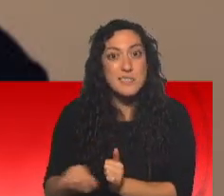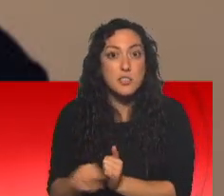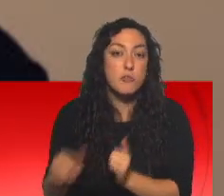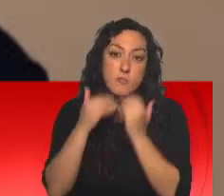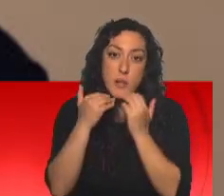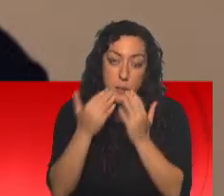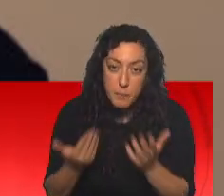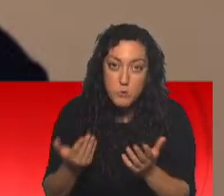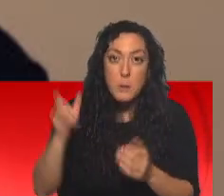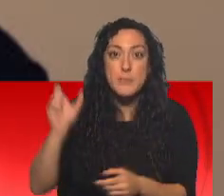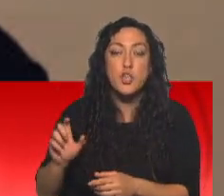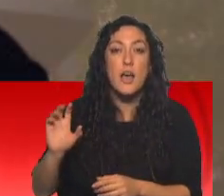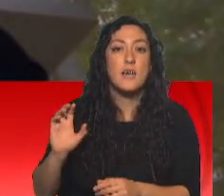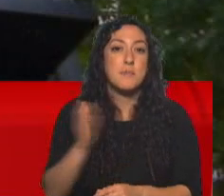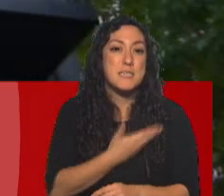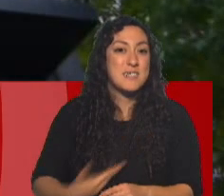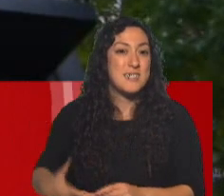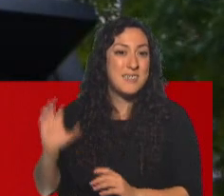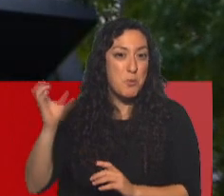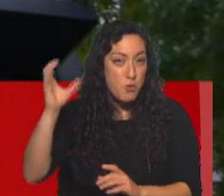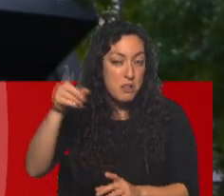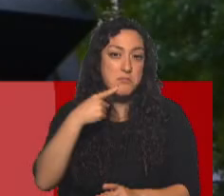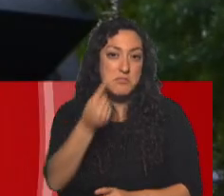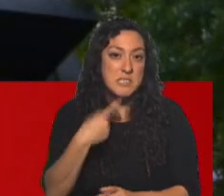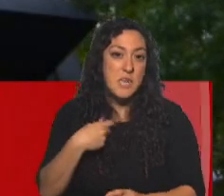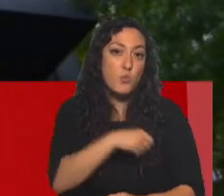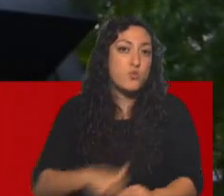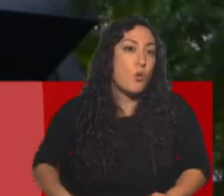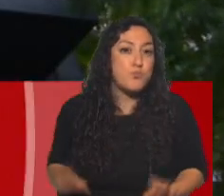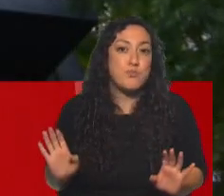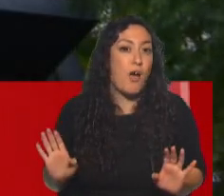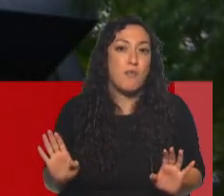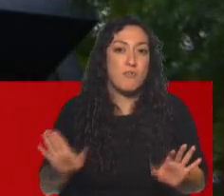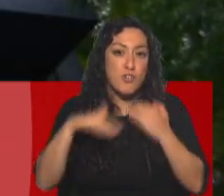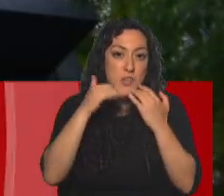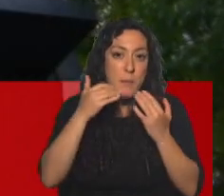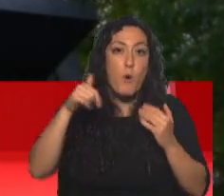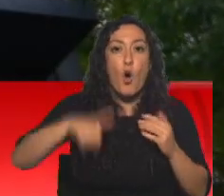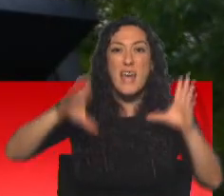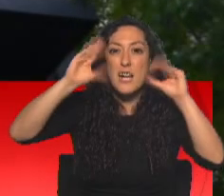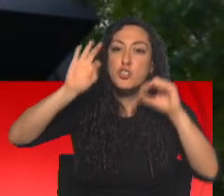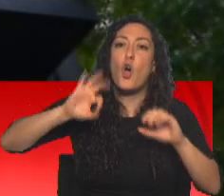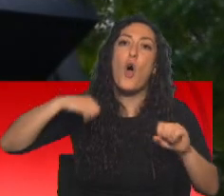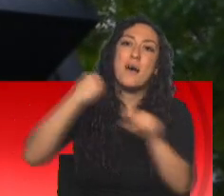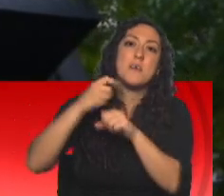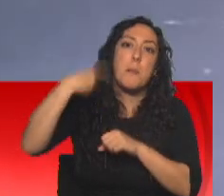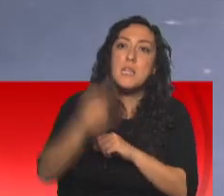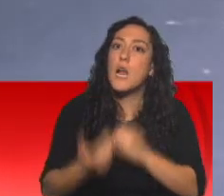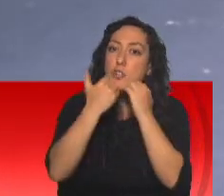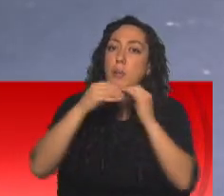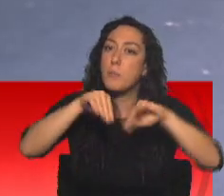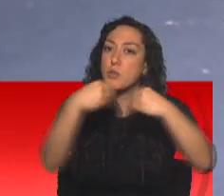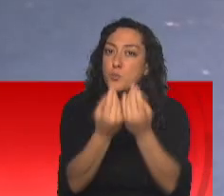Alberto Crescenti que también decía que estaban recién realizando la autopsia, que puede estar hoy o mañana recién los resultados, así